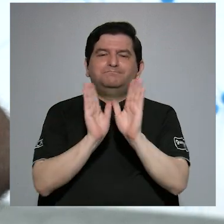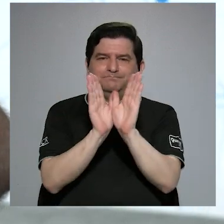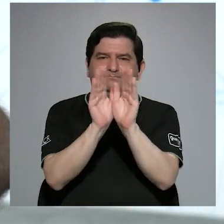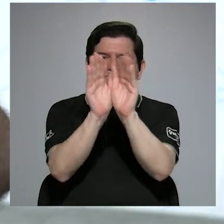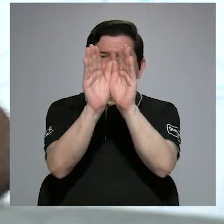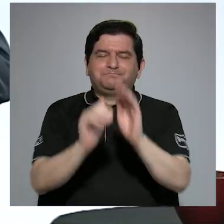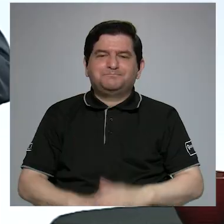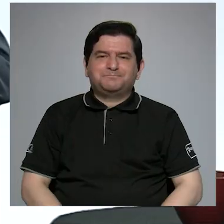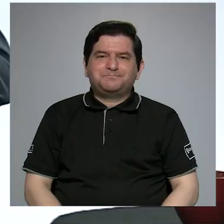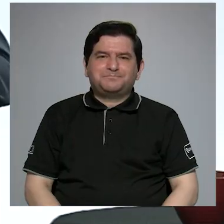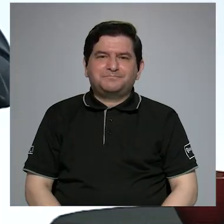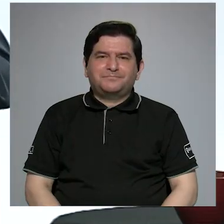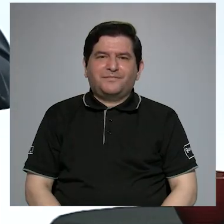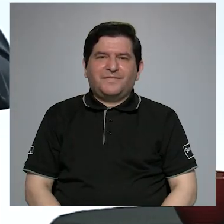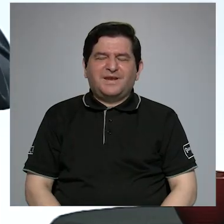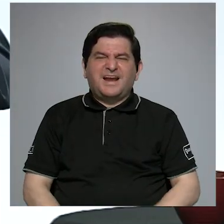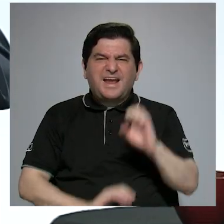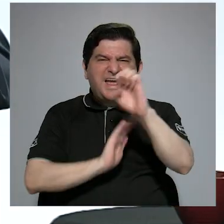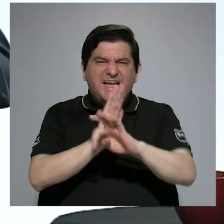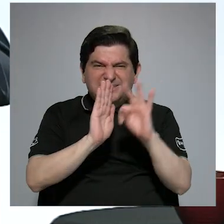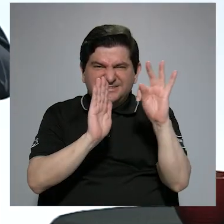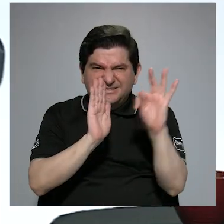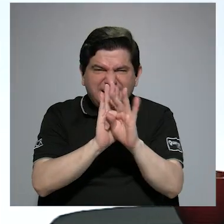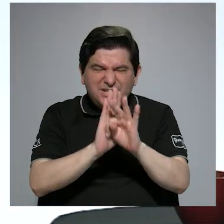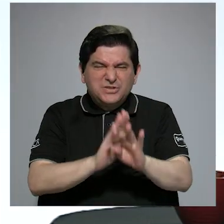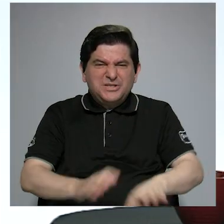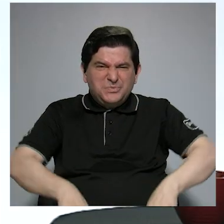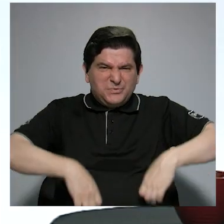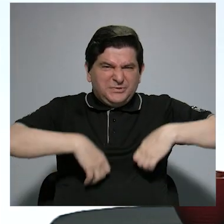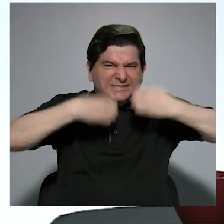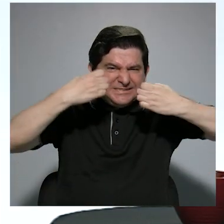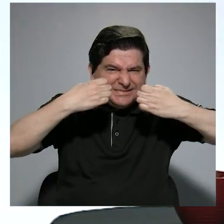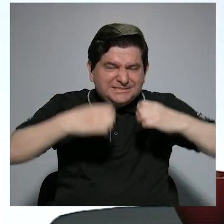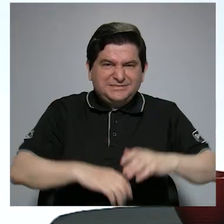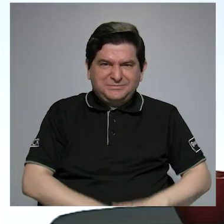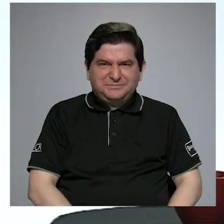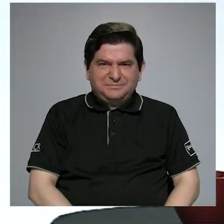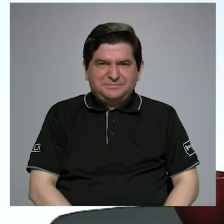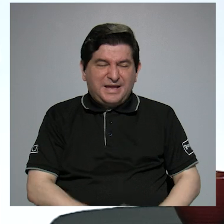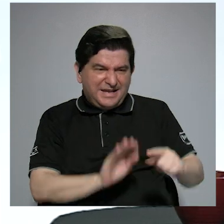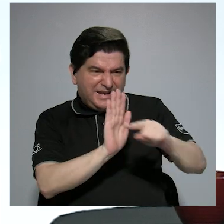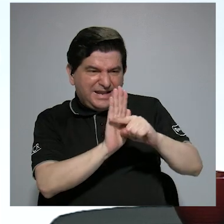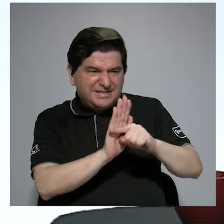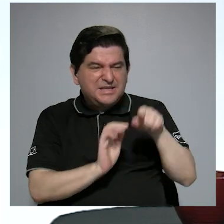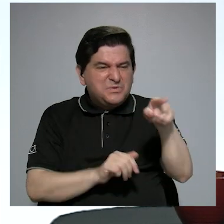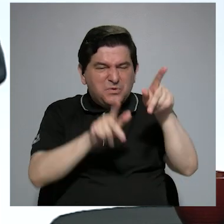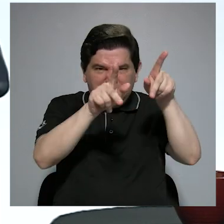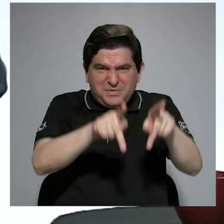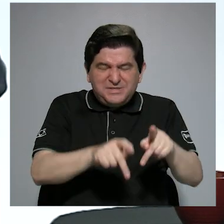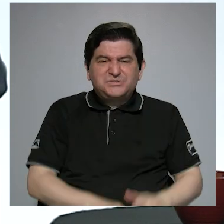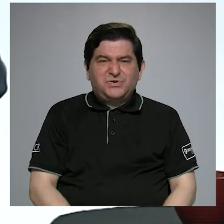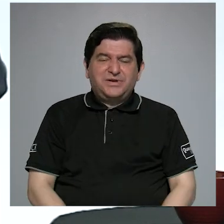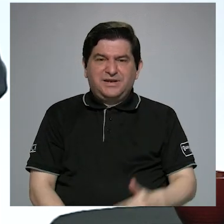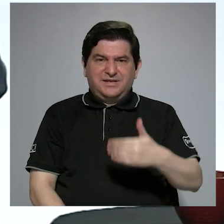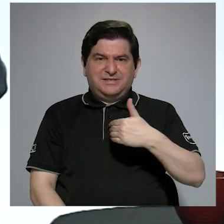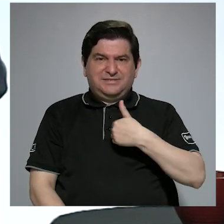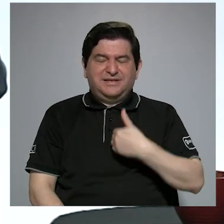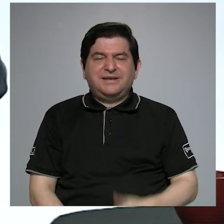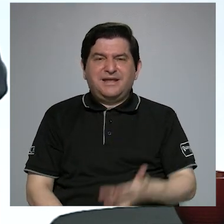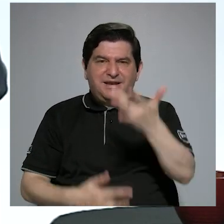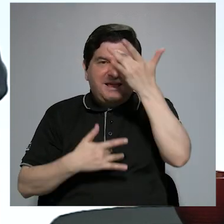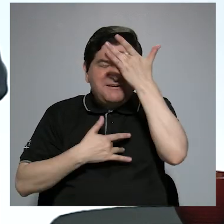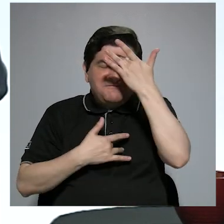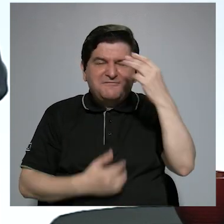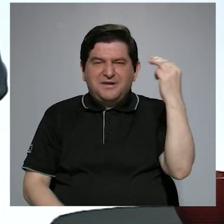Volar. El estigma que existe con las personas que padecen de enfermedades